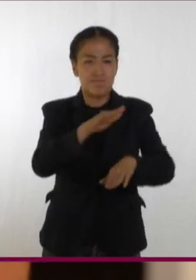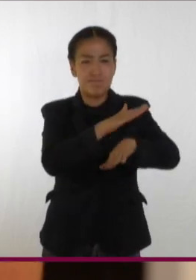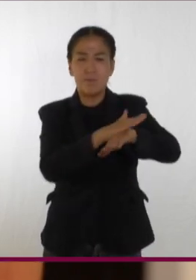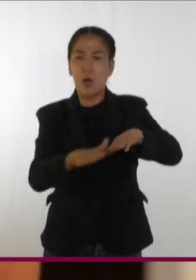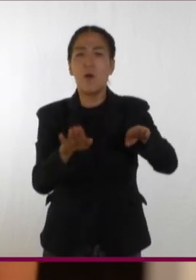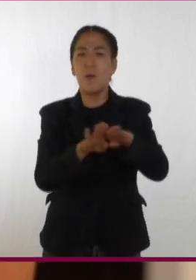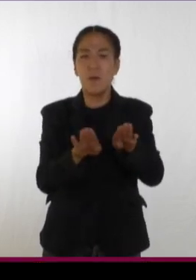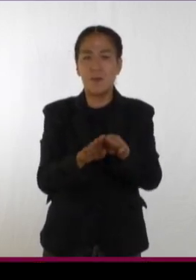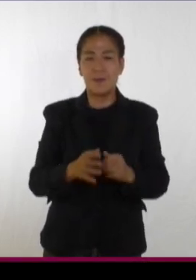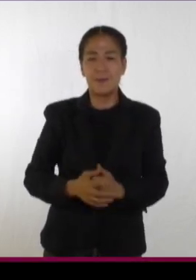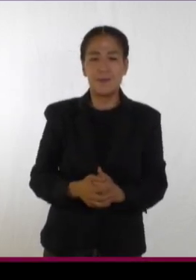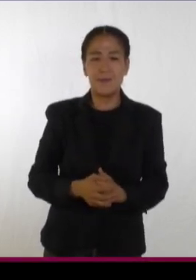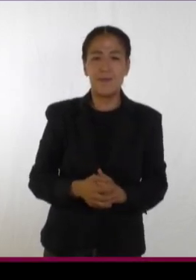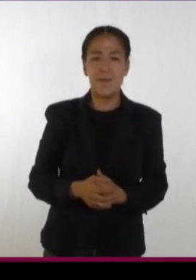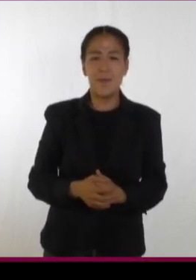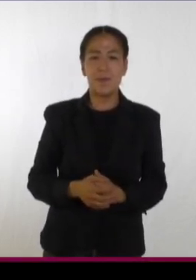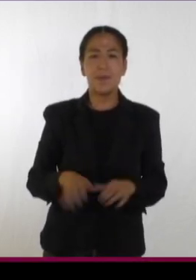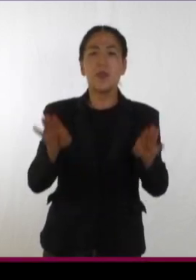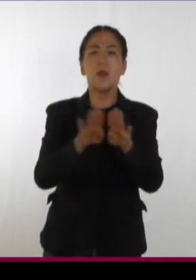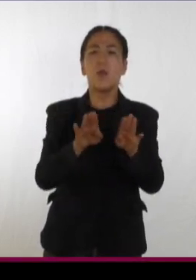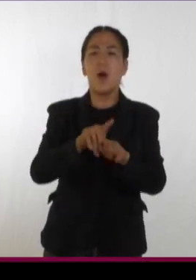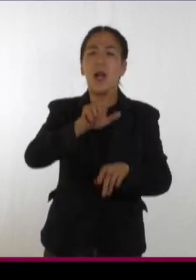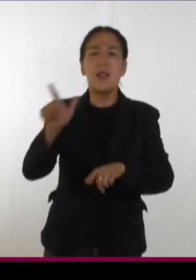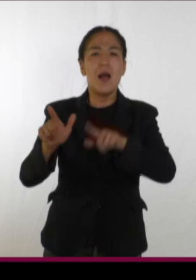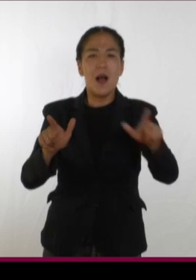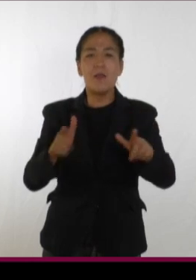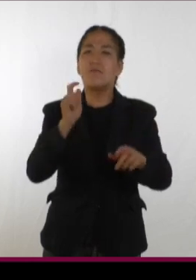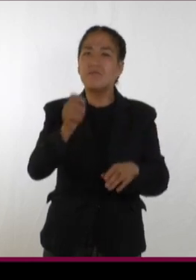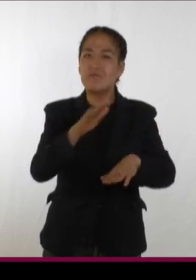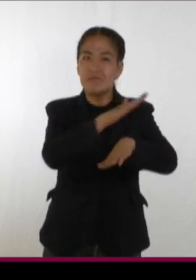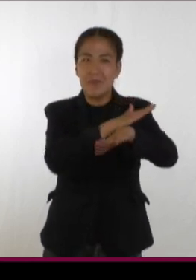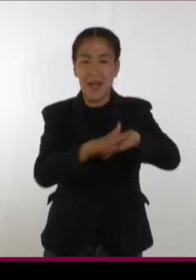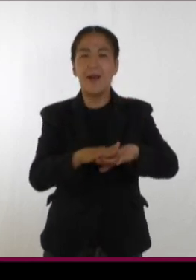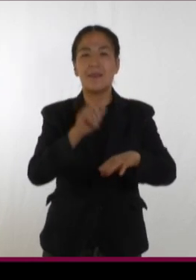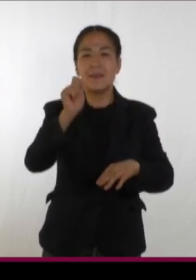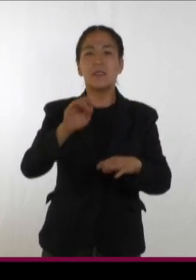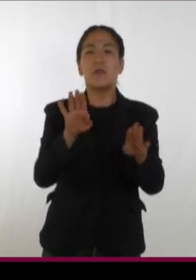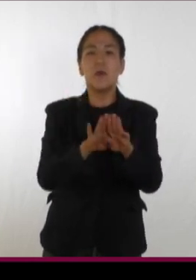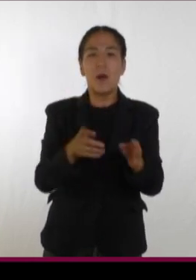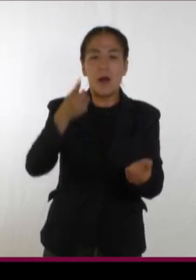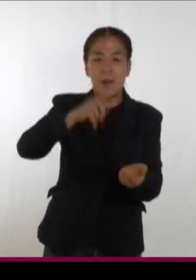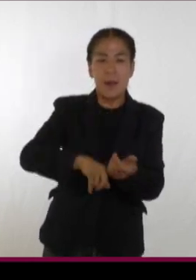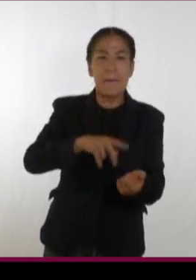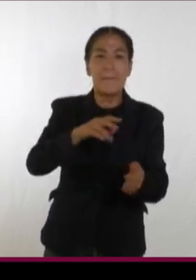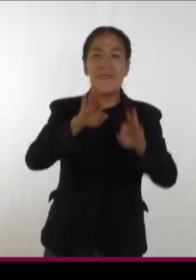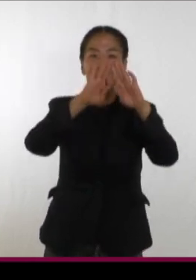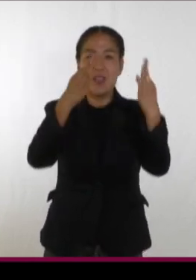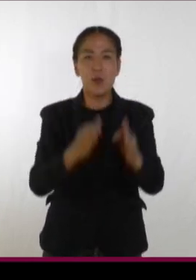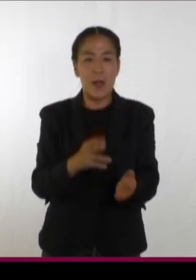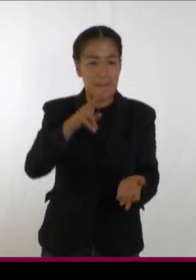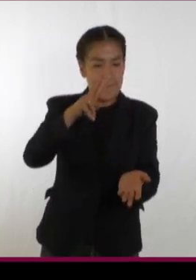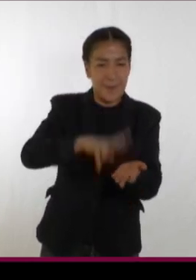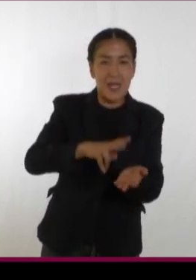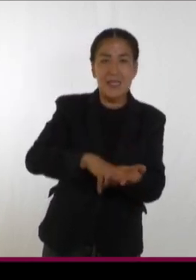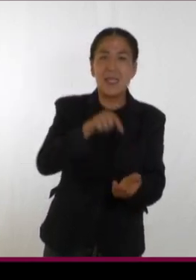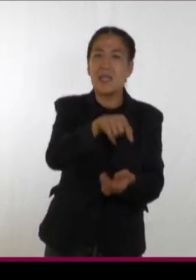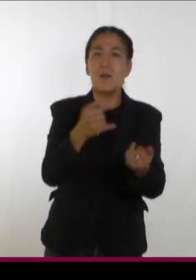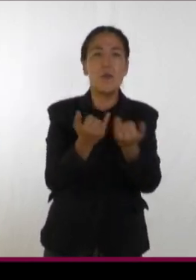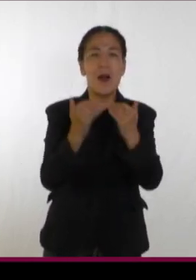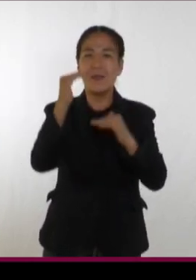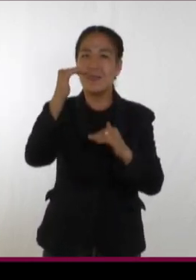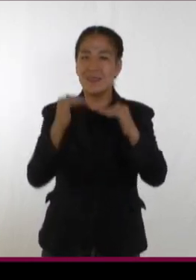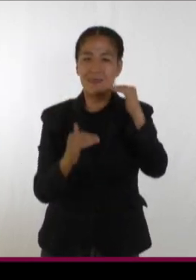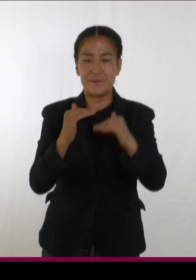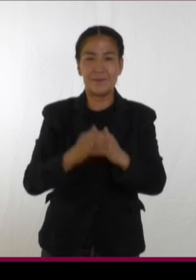puros lados rectos? Bueno, en el caso de los lados rectos, se parte básicamente de figuras